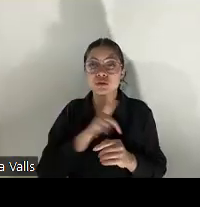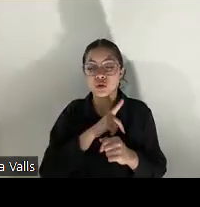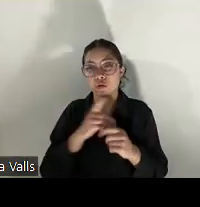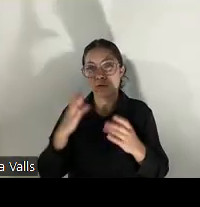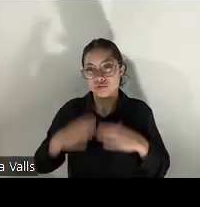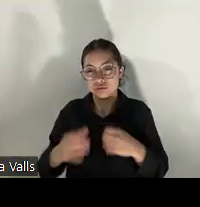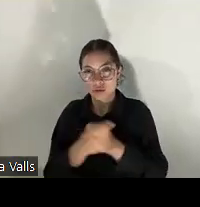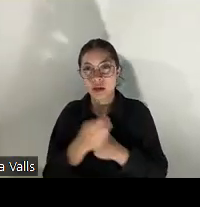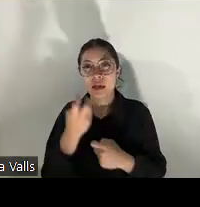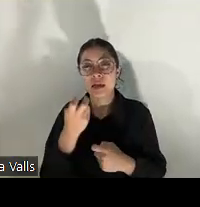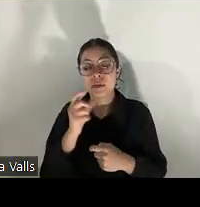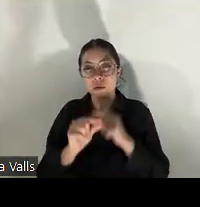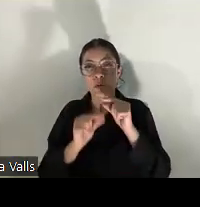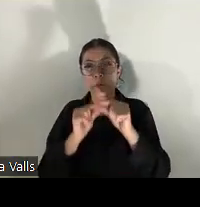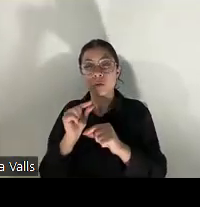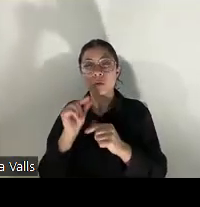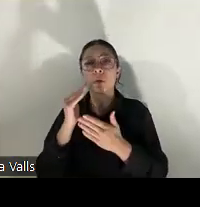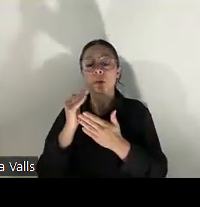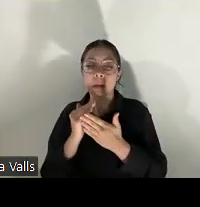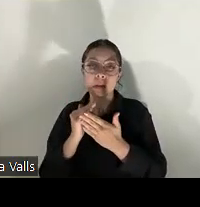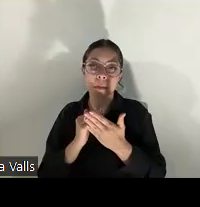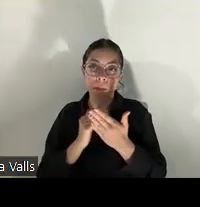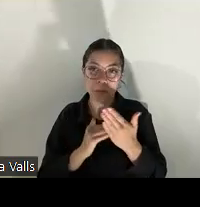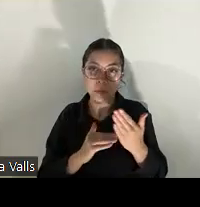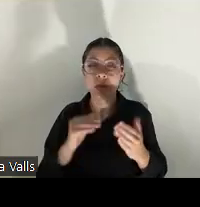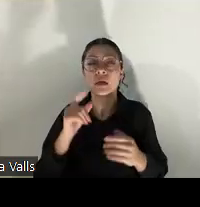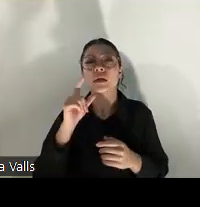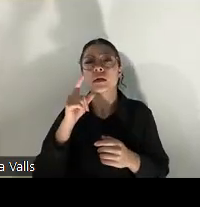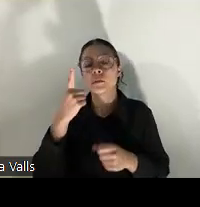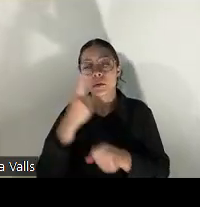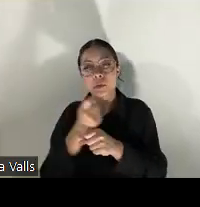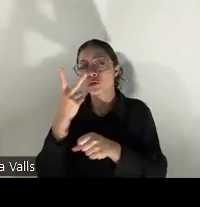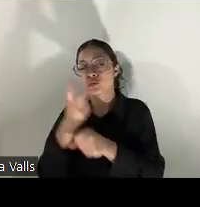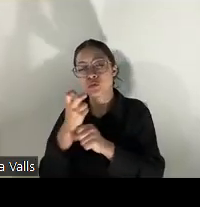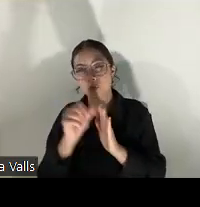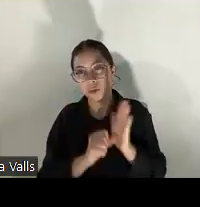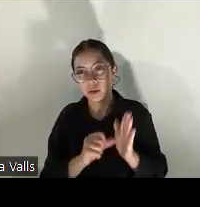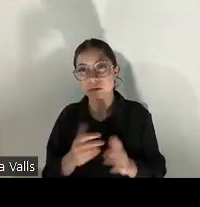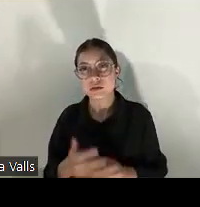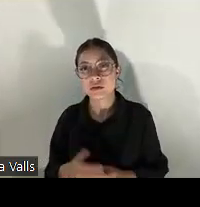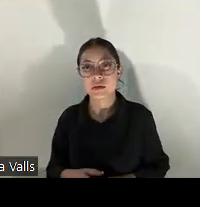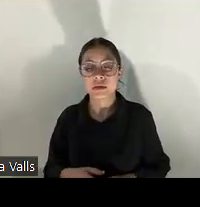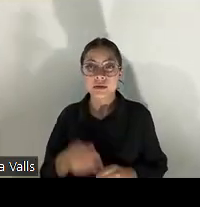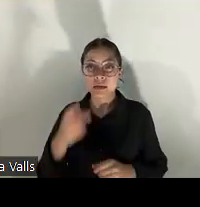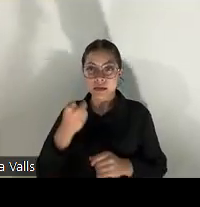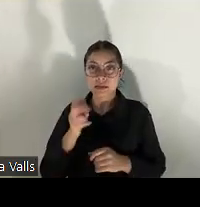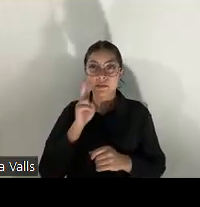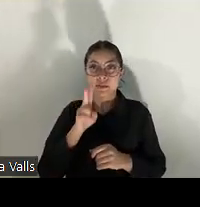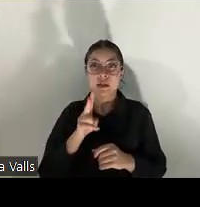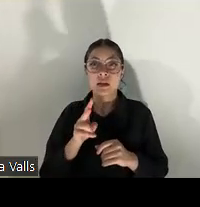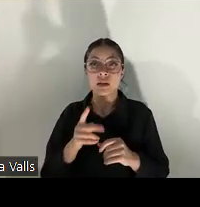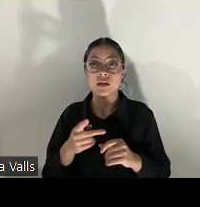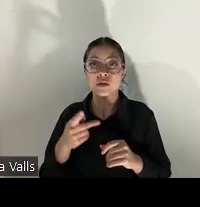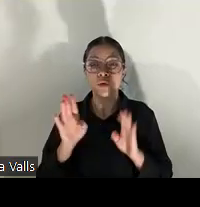después poco a poco va bajando a partir del segundo, tercer mes, y es lo que vamos a ver reflejado. El